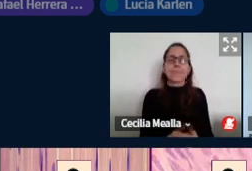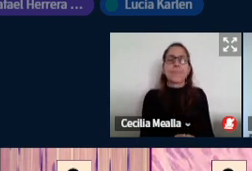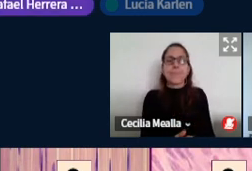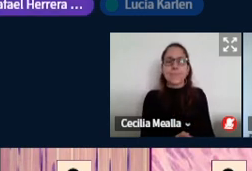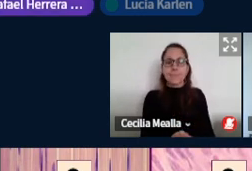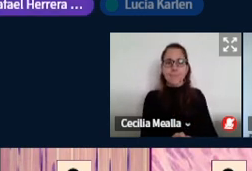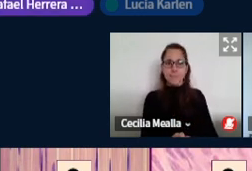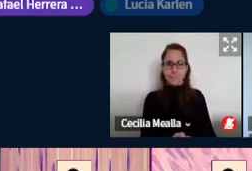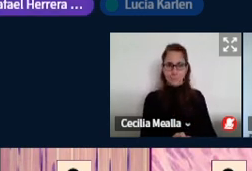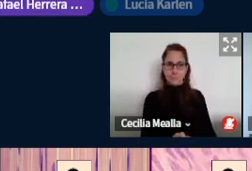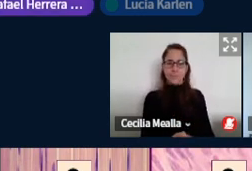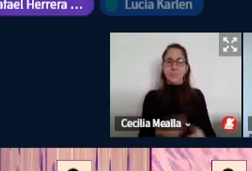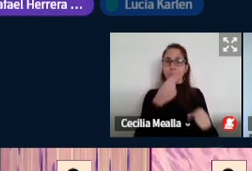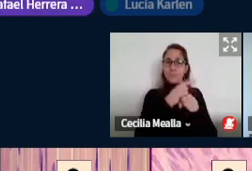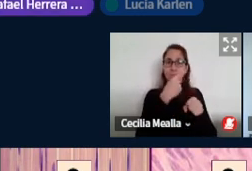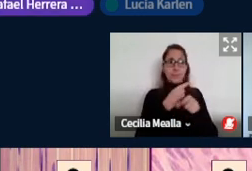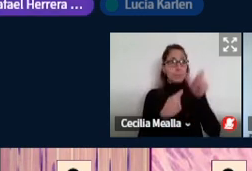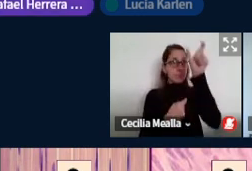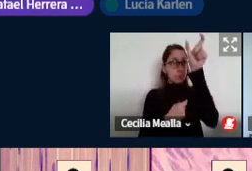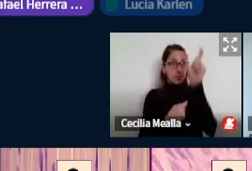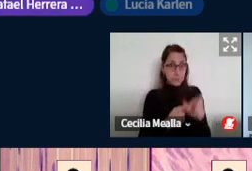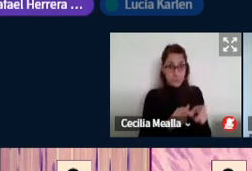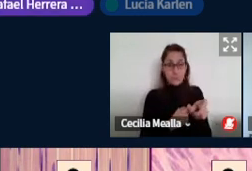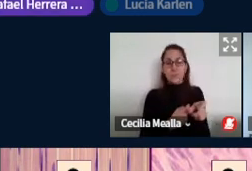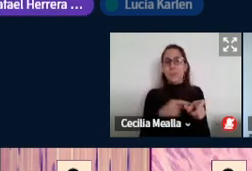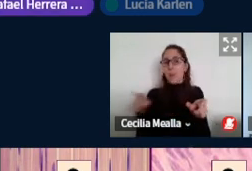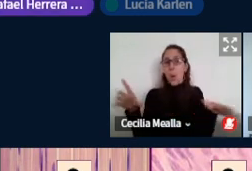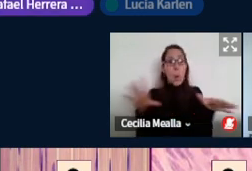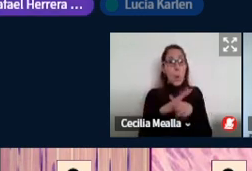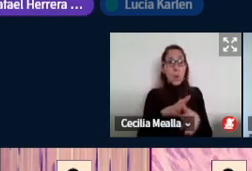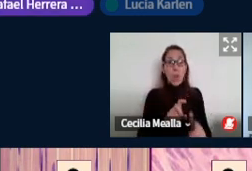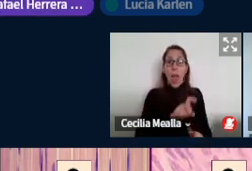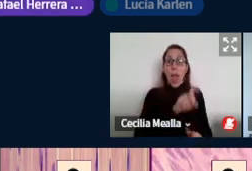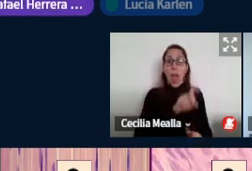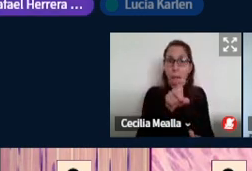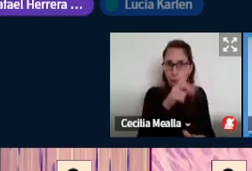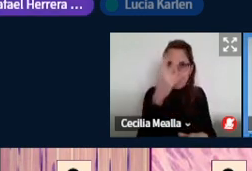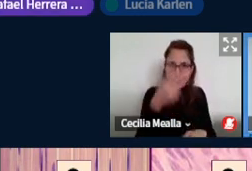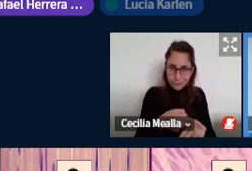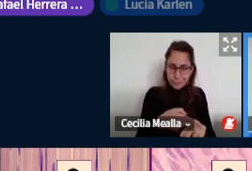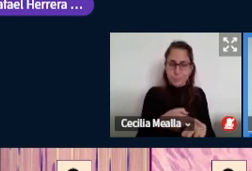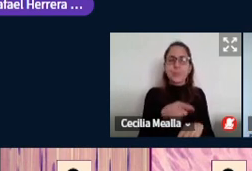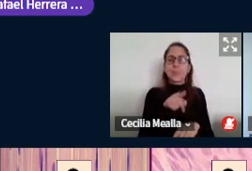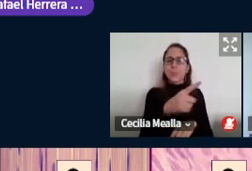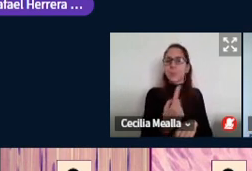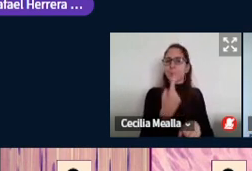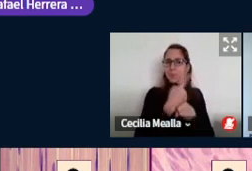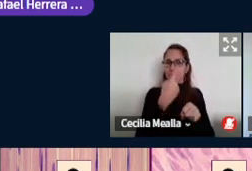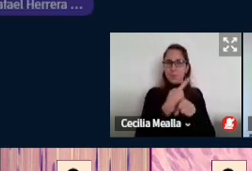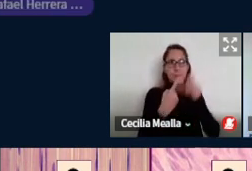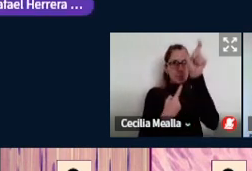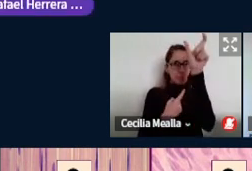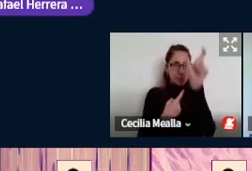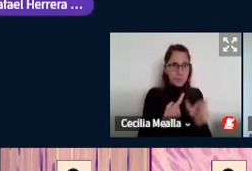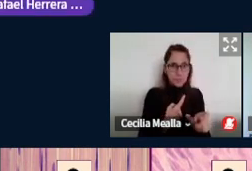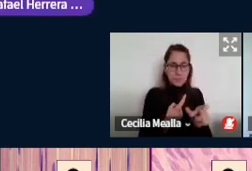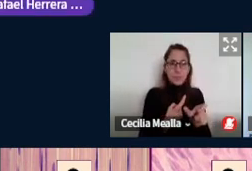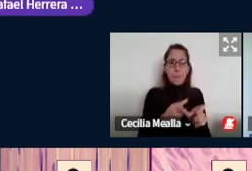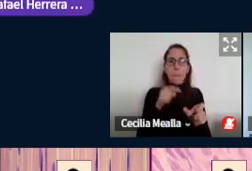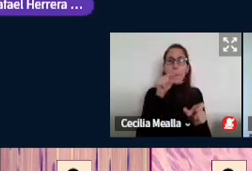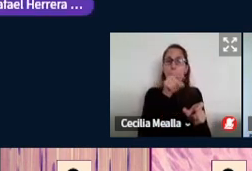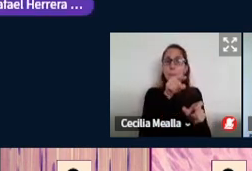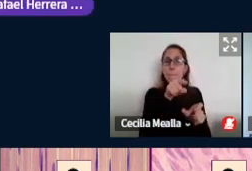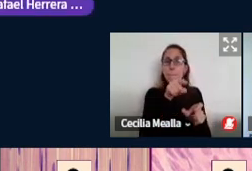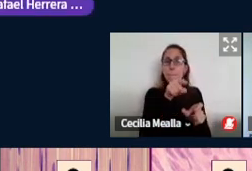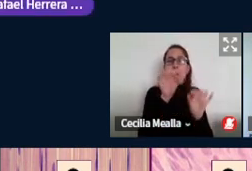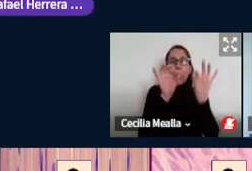decía. estaba marcando Vicky, ahí justo con el cursor, en la primera imagen, que